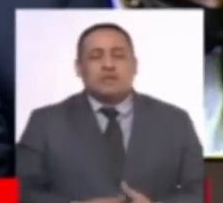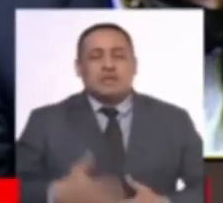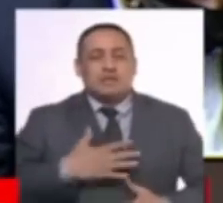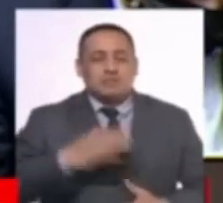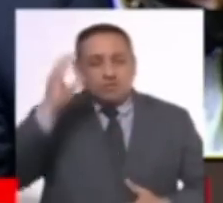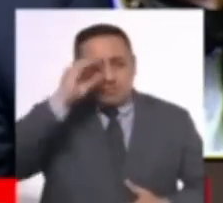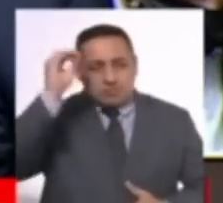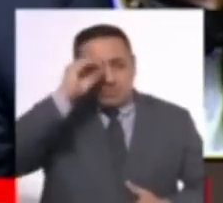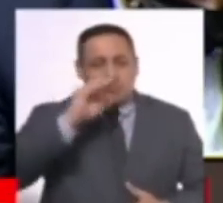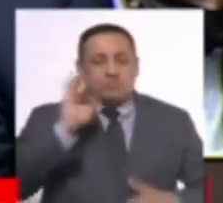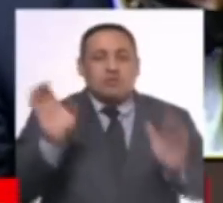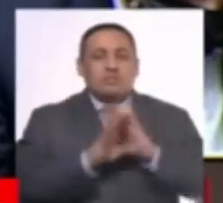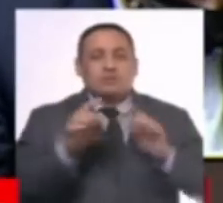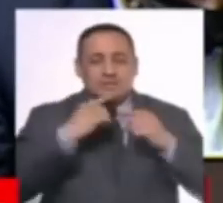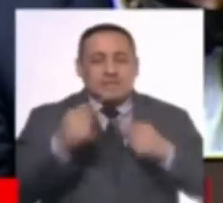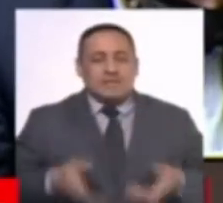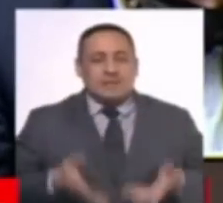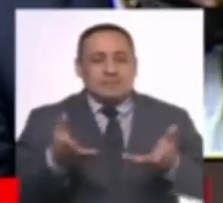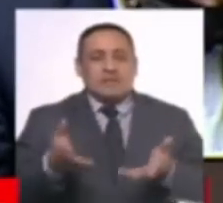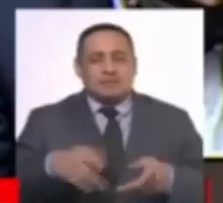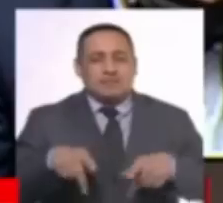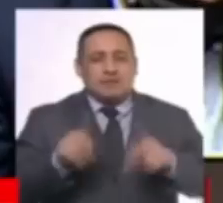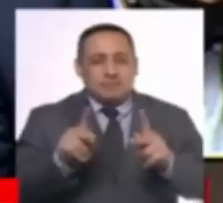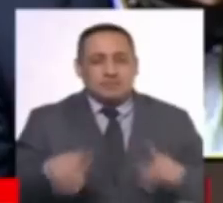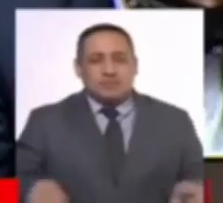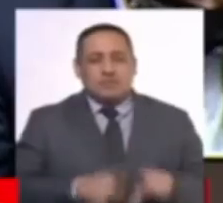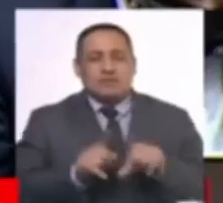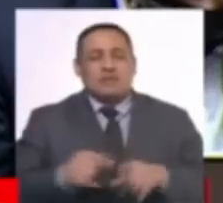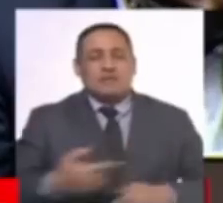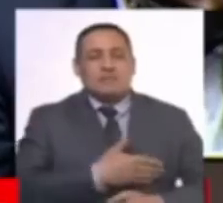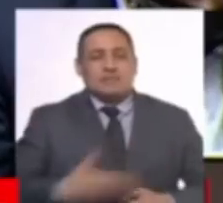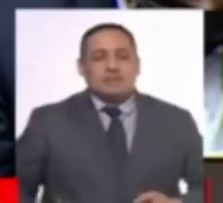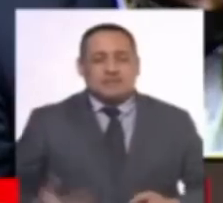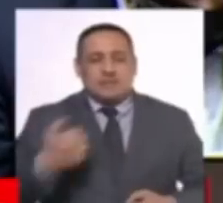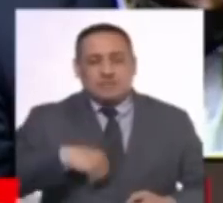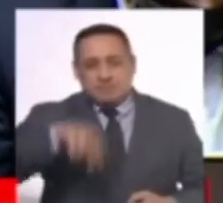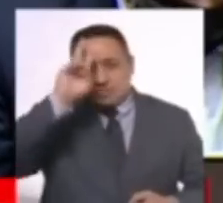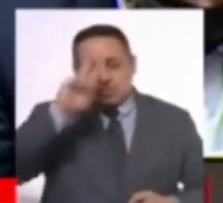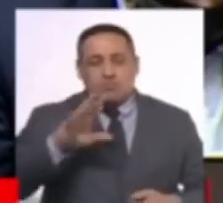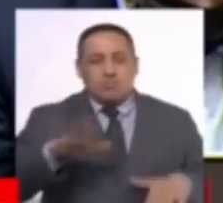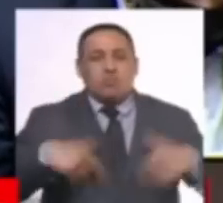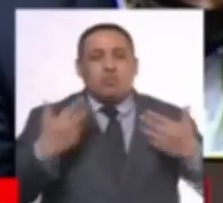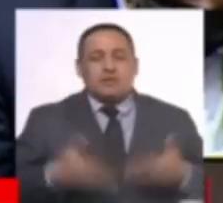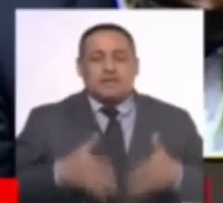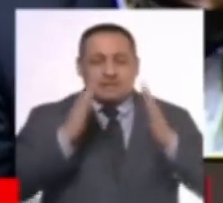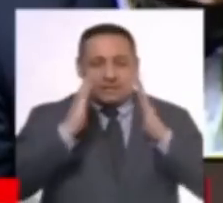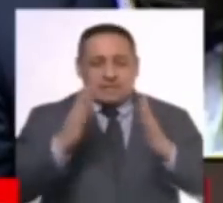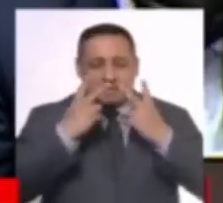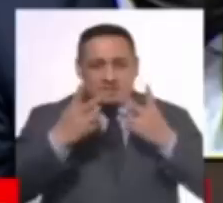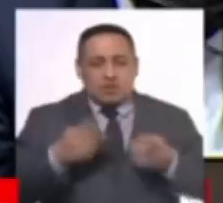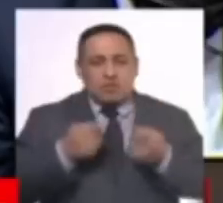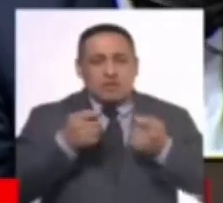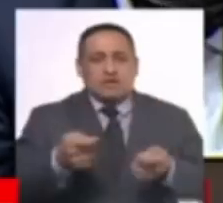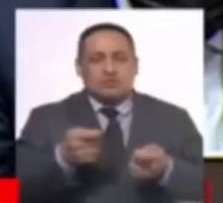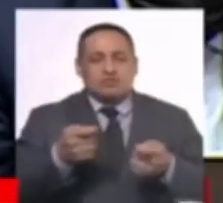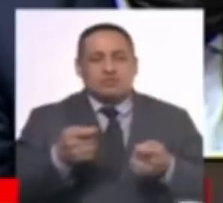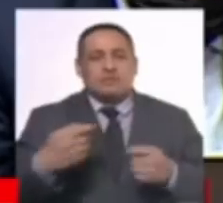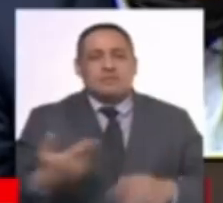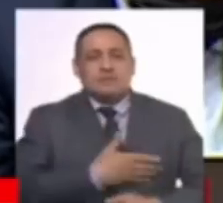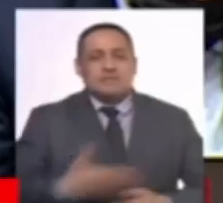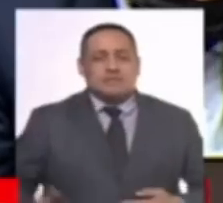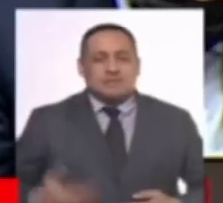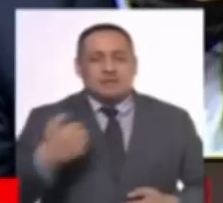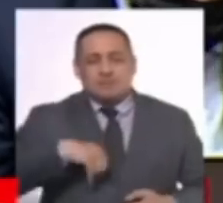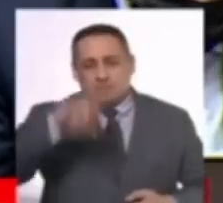opinión, se debe dar el permiso para que el presidente de la República pueda atender esta obligación del presidente